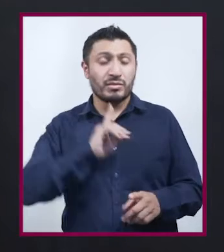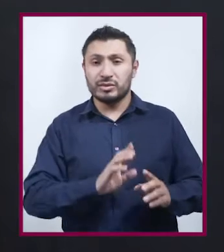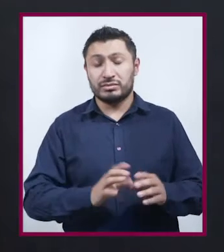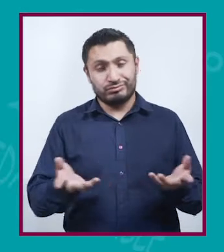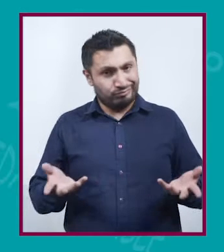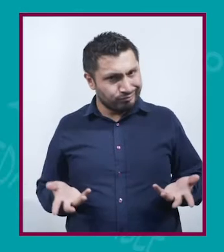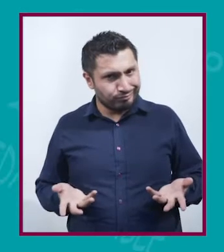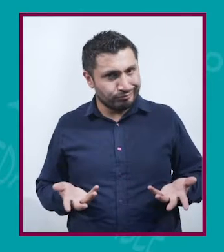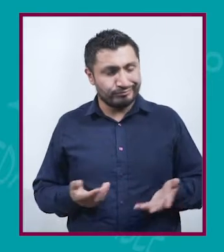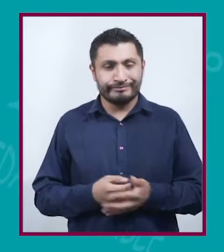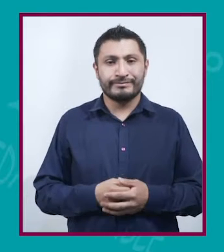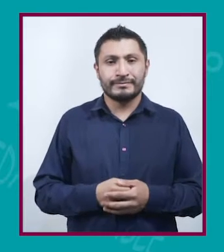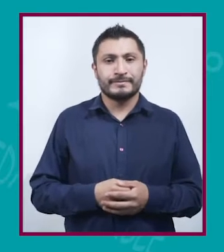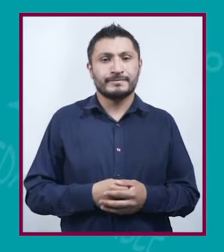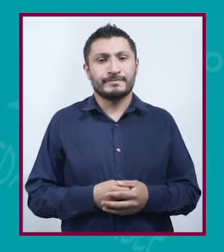ves?